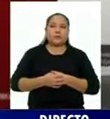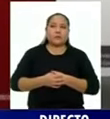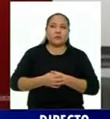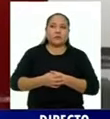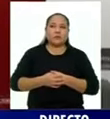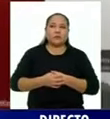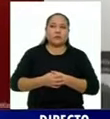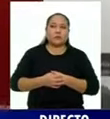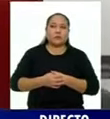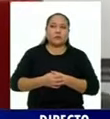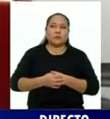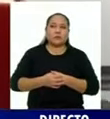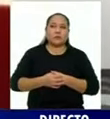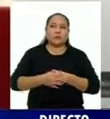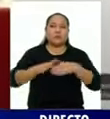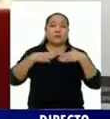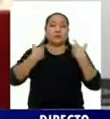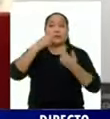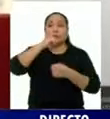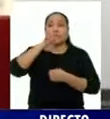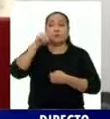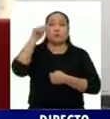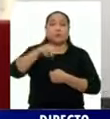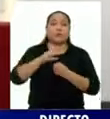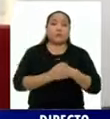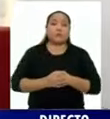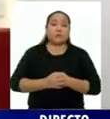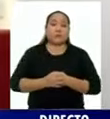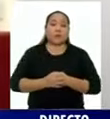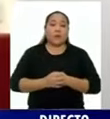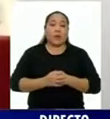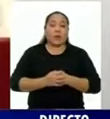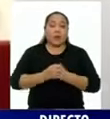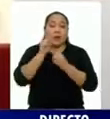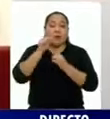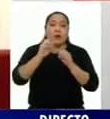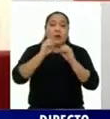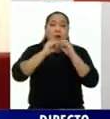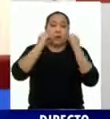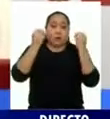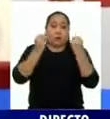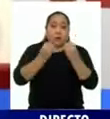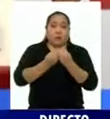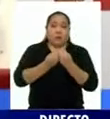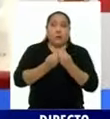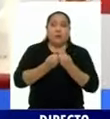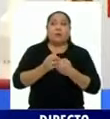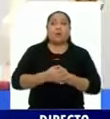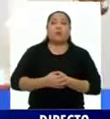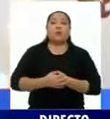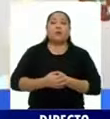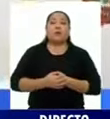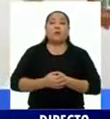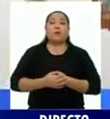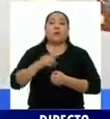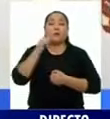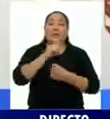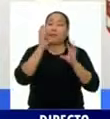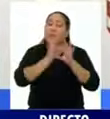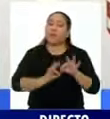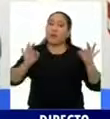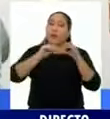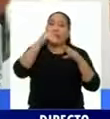Lo que podemos decir es que es una institución importantísima para la estabilidad macroeconómica.